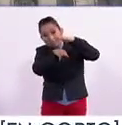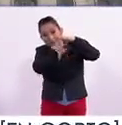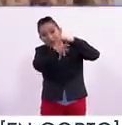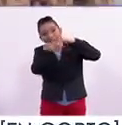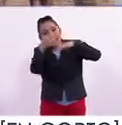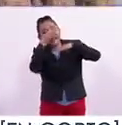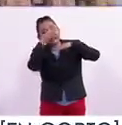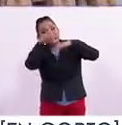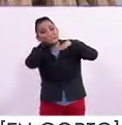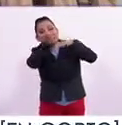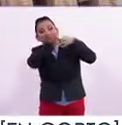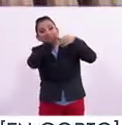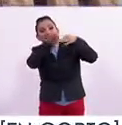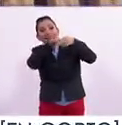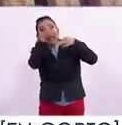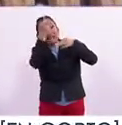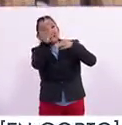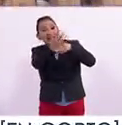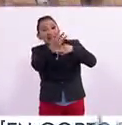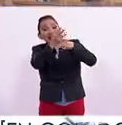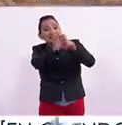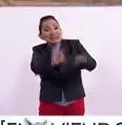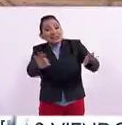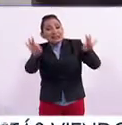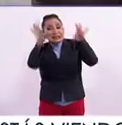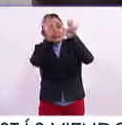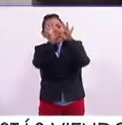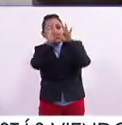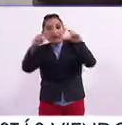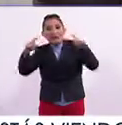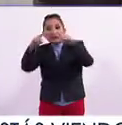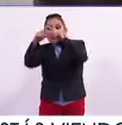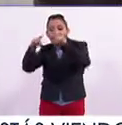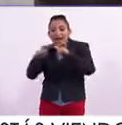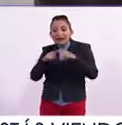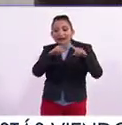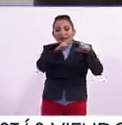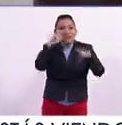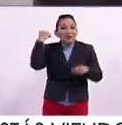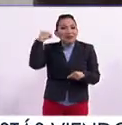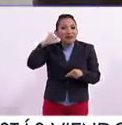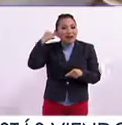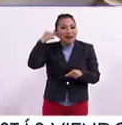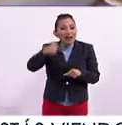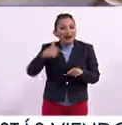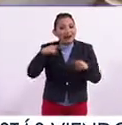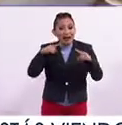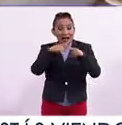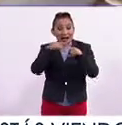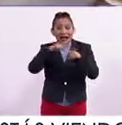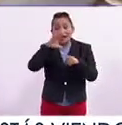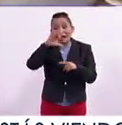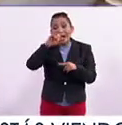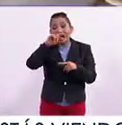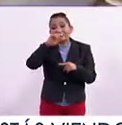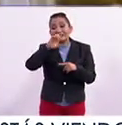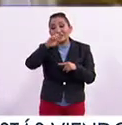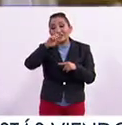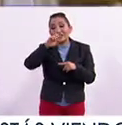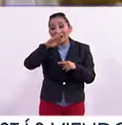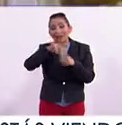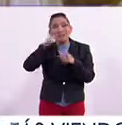3 principales templos de Guadalajara, la Catedral, San Francisco y San José de